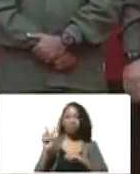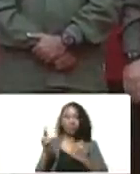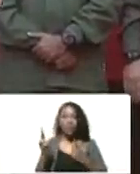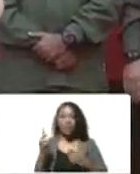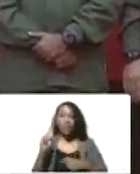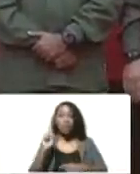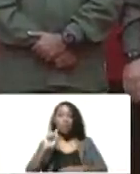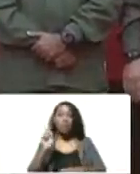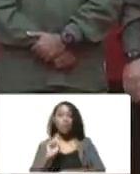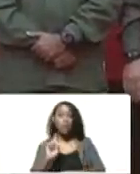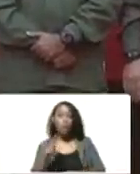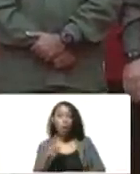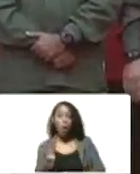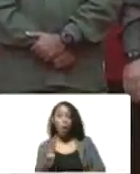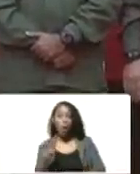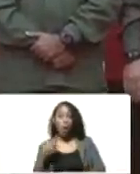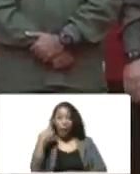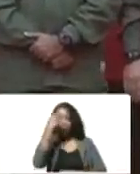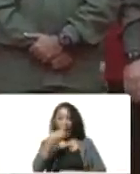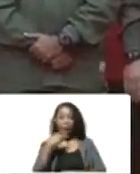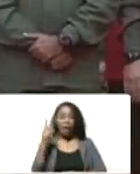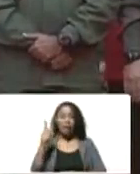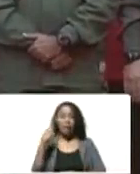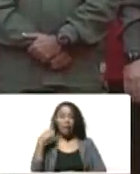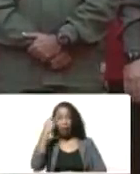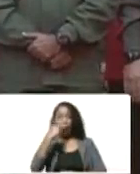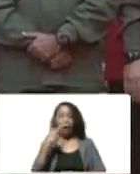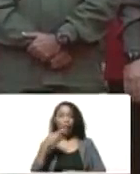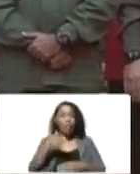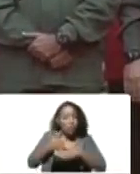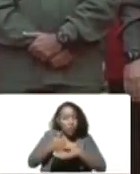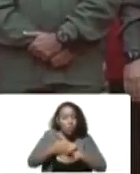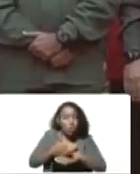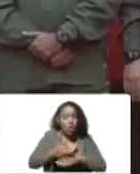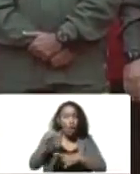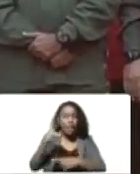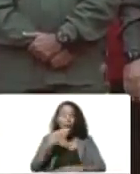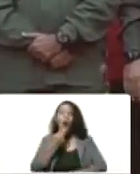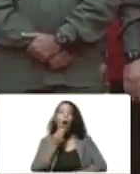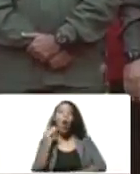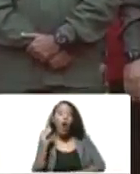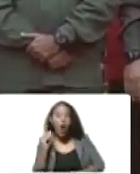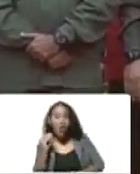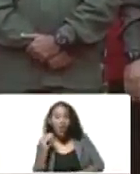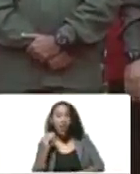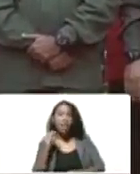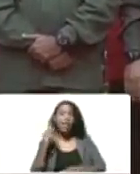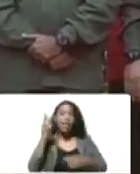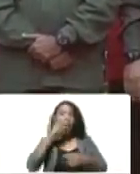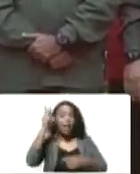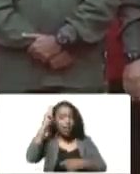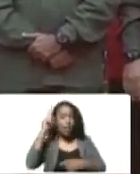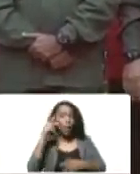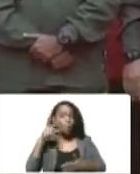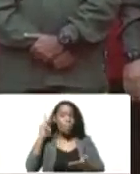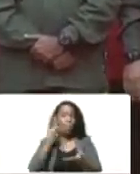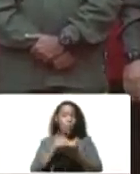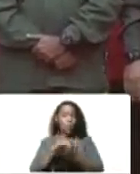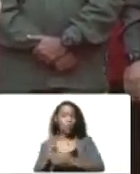rostro picúo de aquel carecuchillo, aquel joven indio mestizo que se